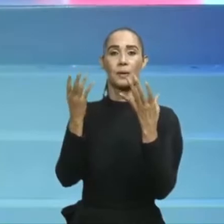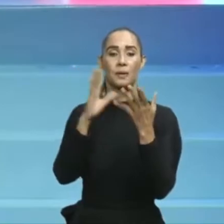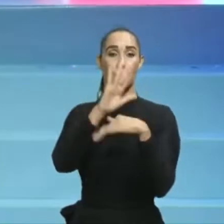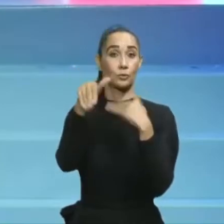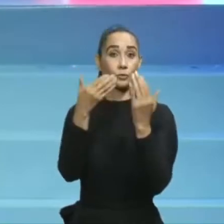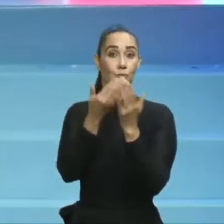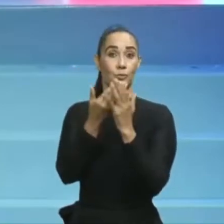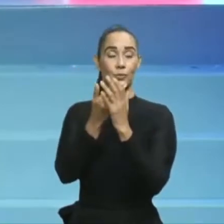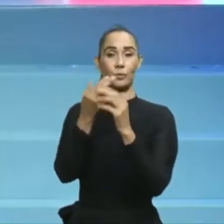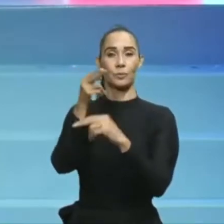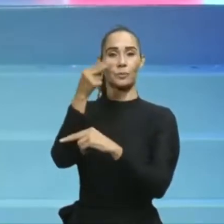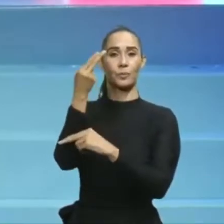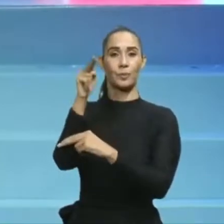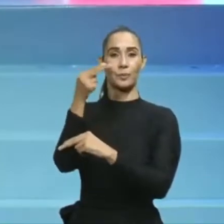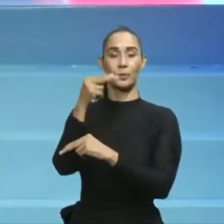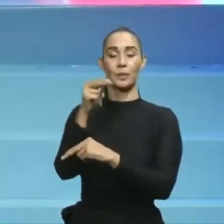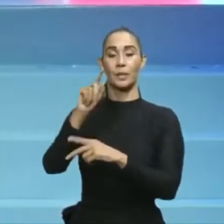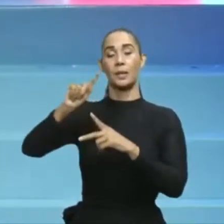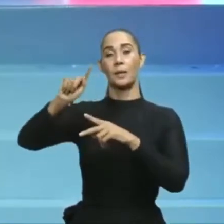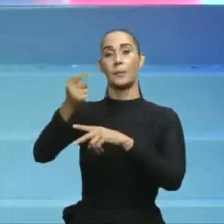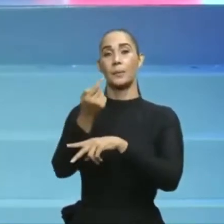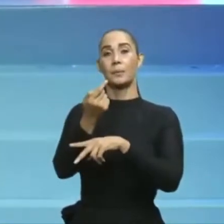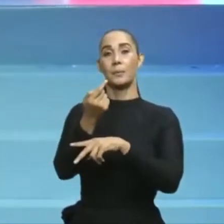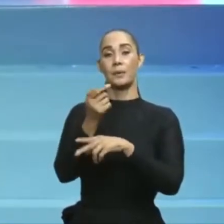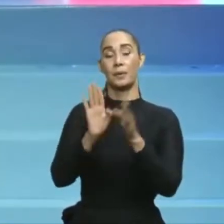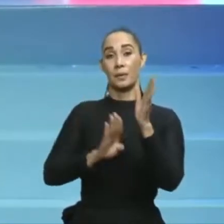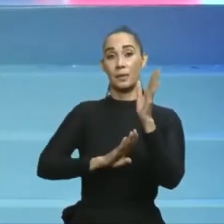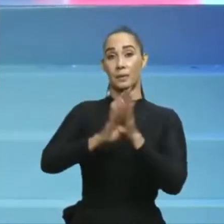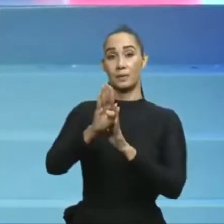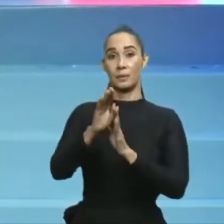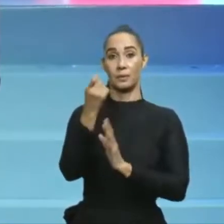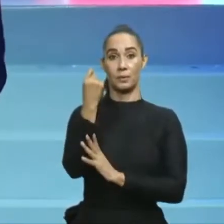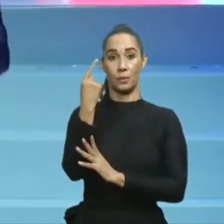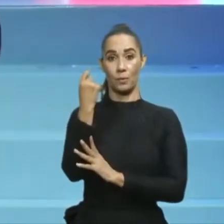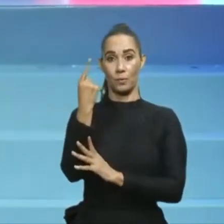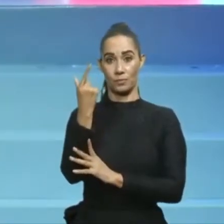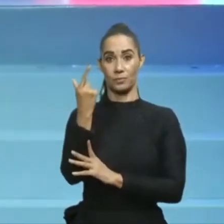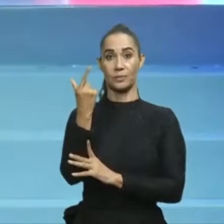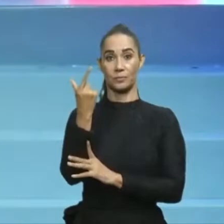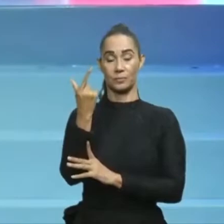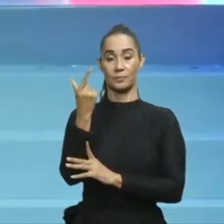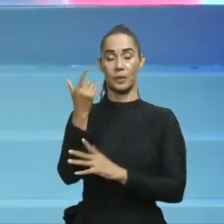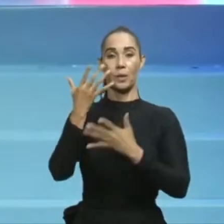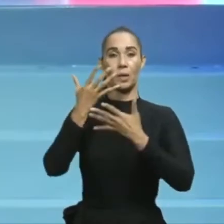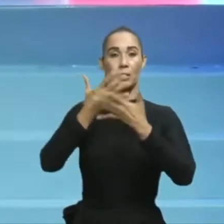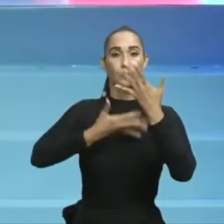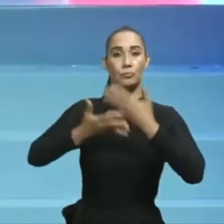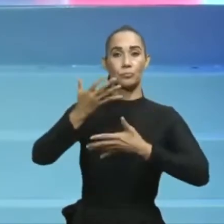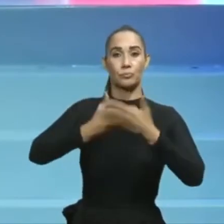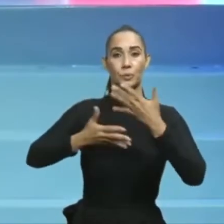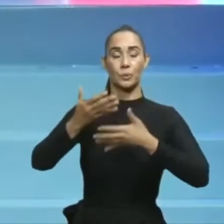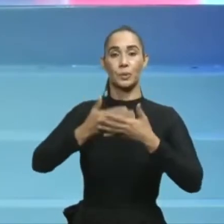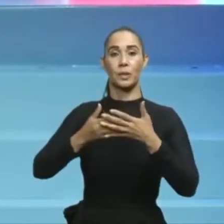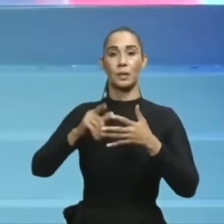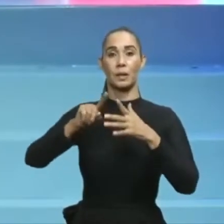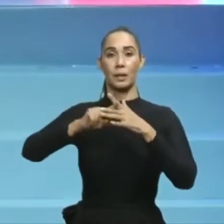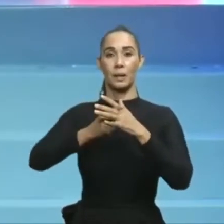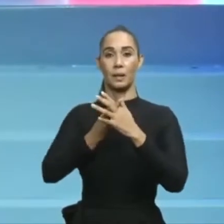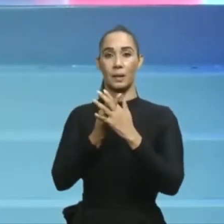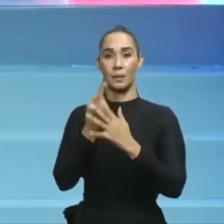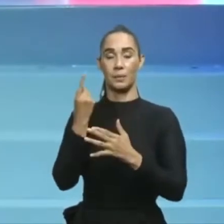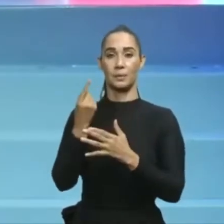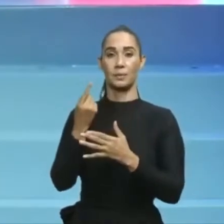los hoteles que en la primera fase del desarrollo serán 11 y donde están involucradas las principales cadenas